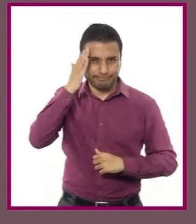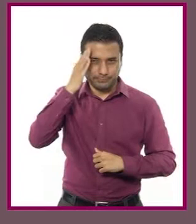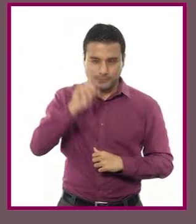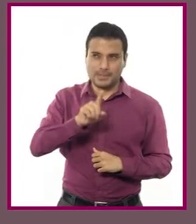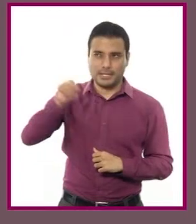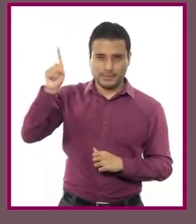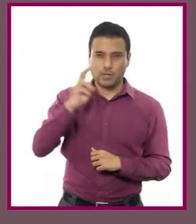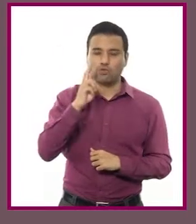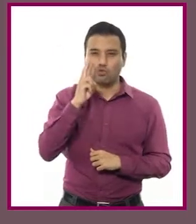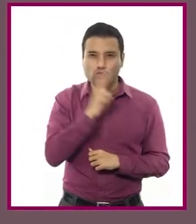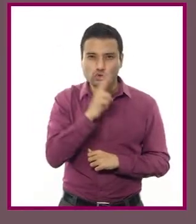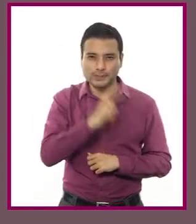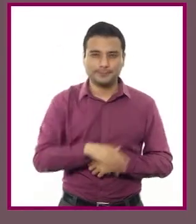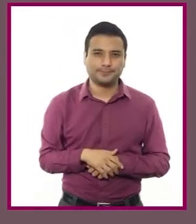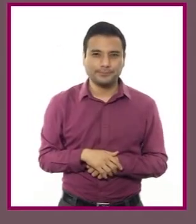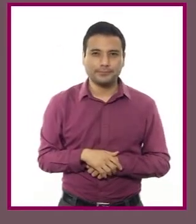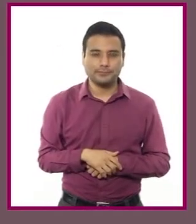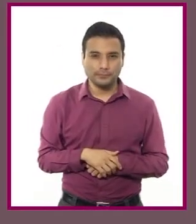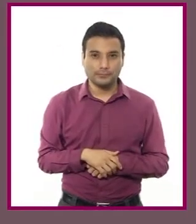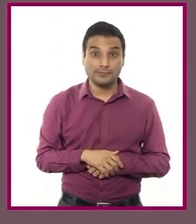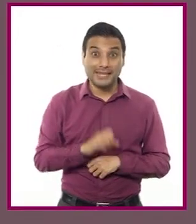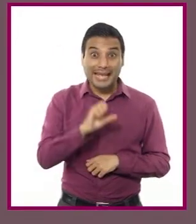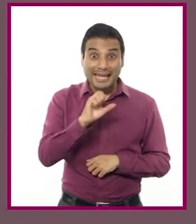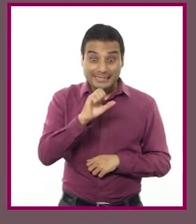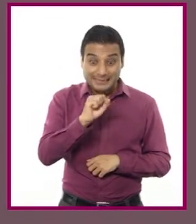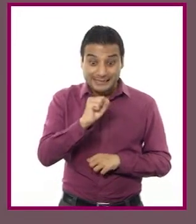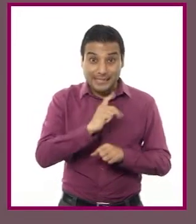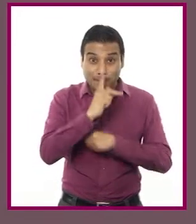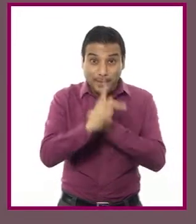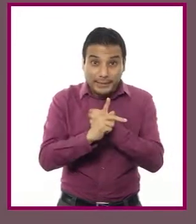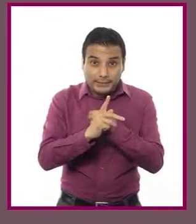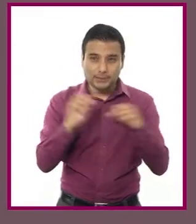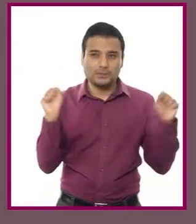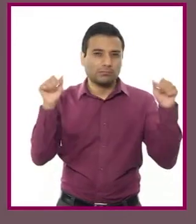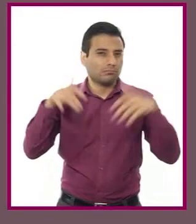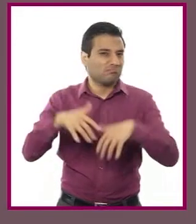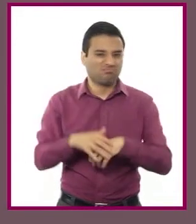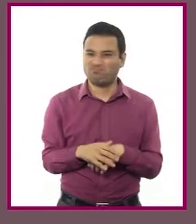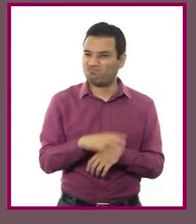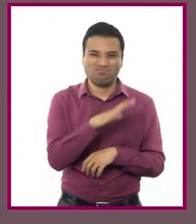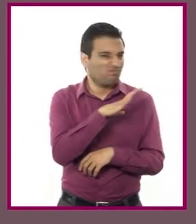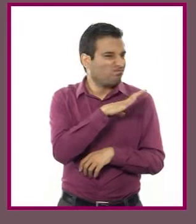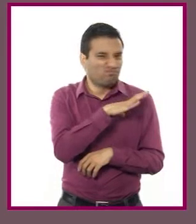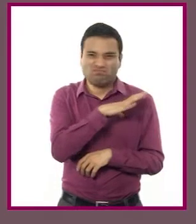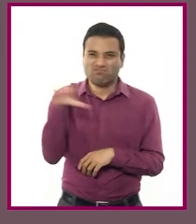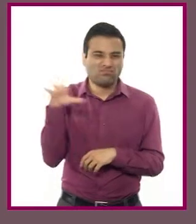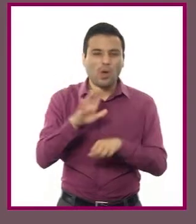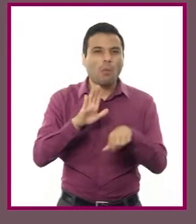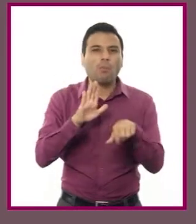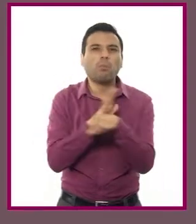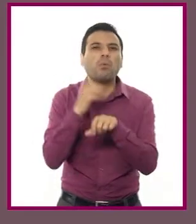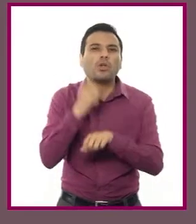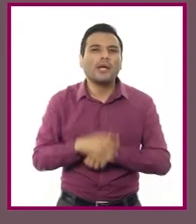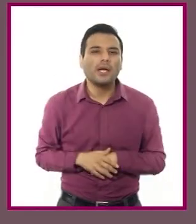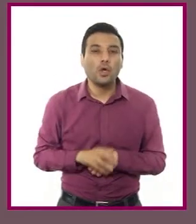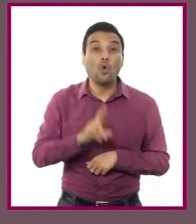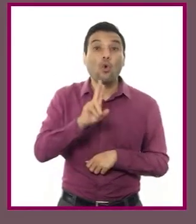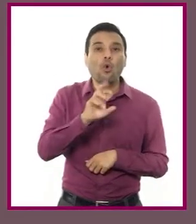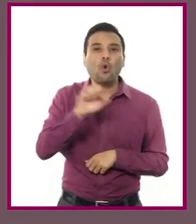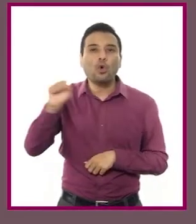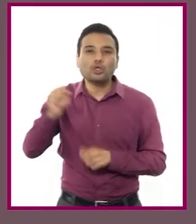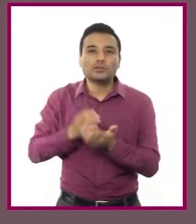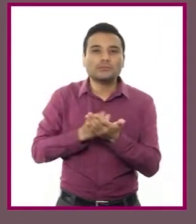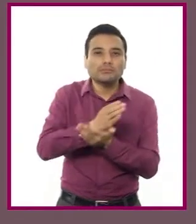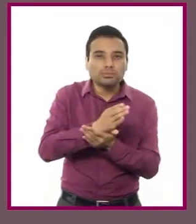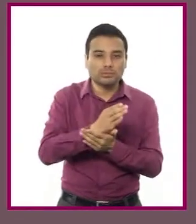Soviética, se negaron a asistir casi 60 países, como una forma de protesta ante la invasión soviética en Afganistán.